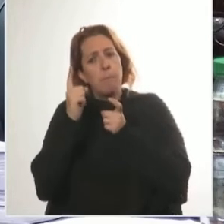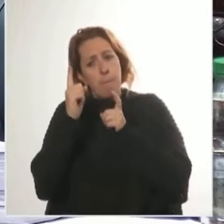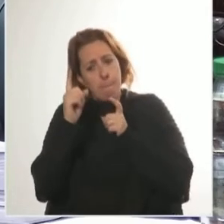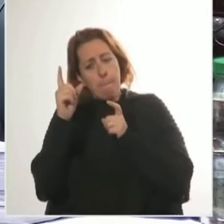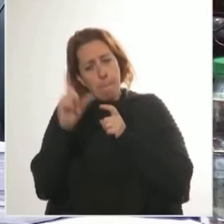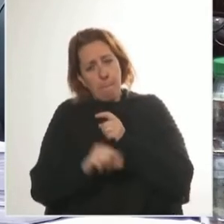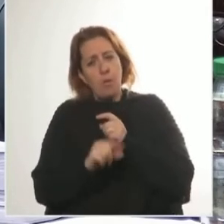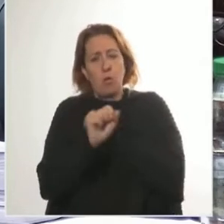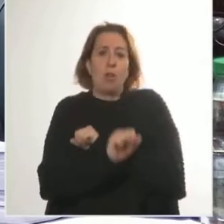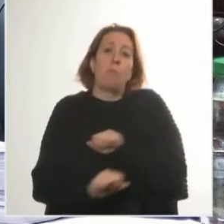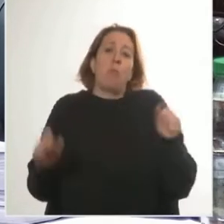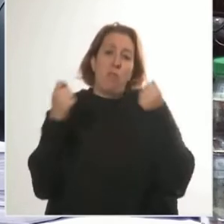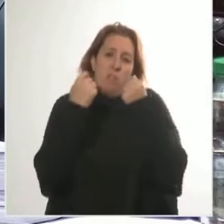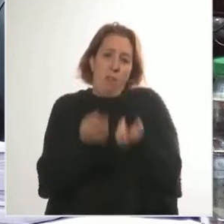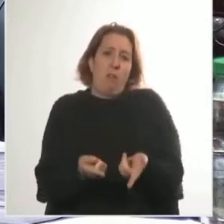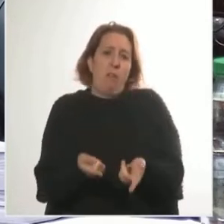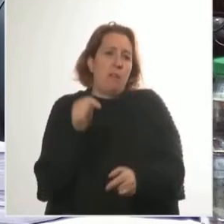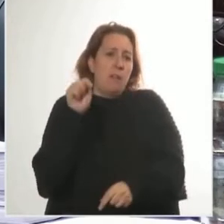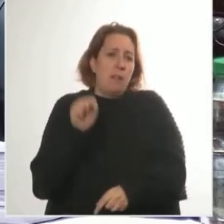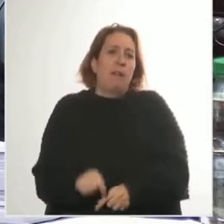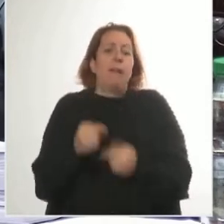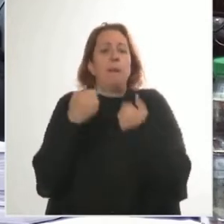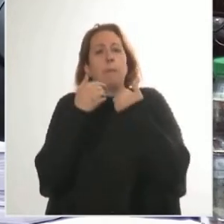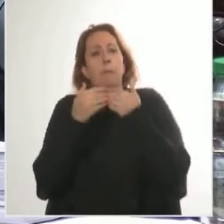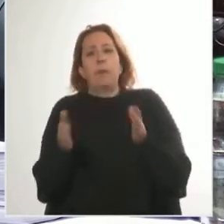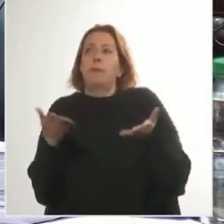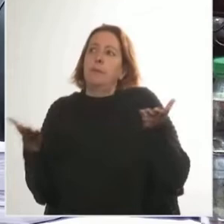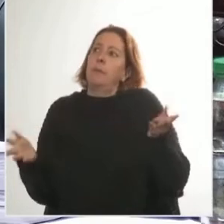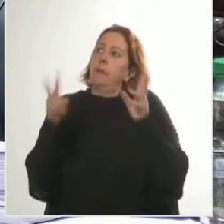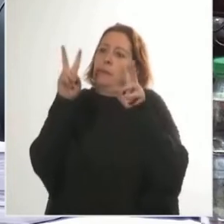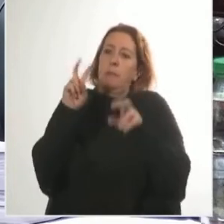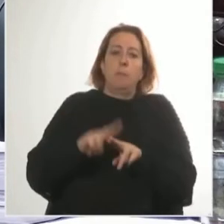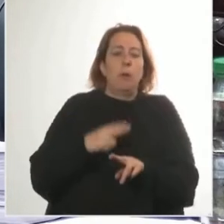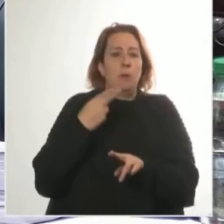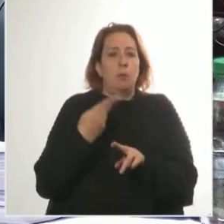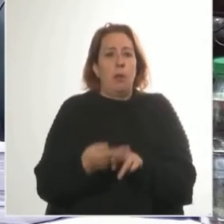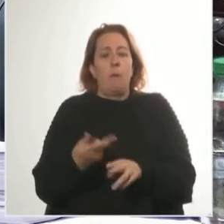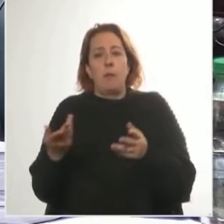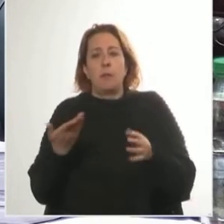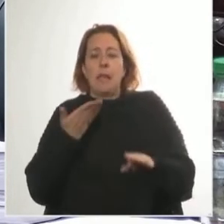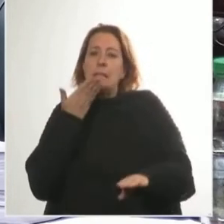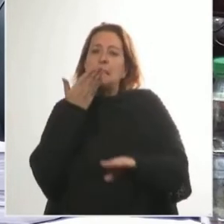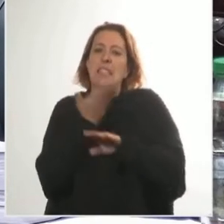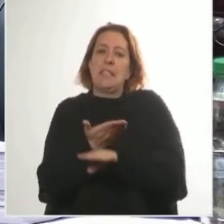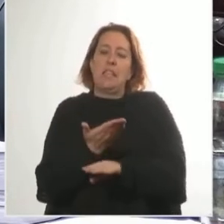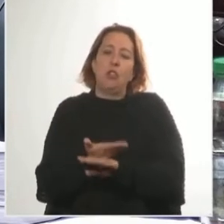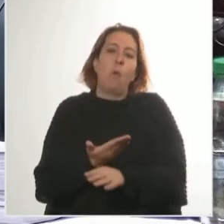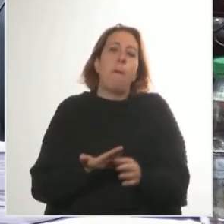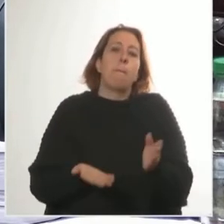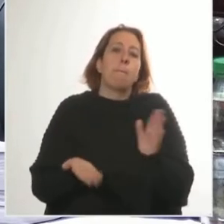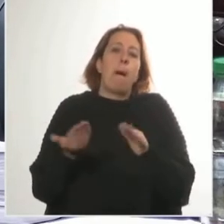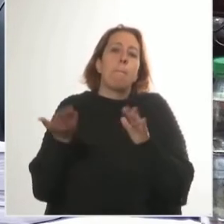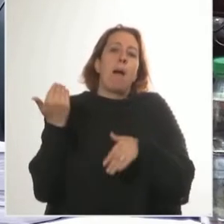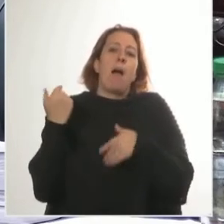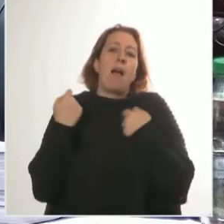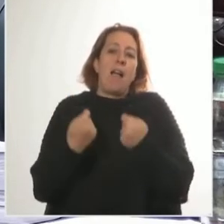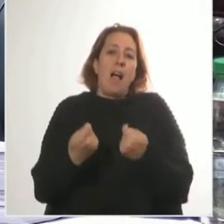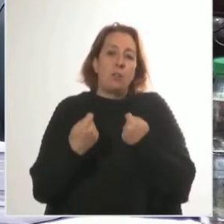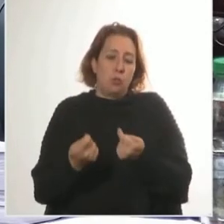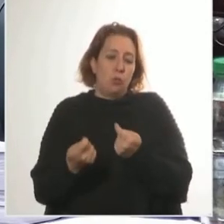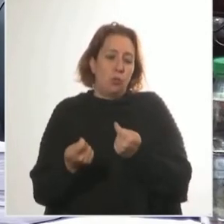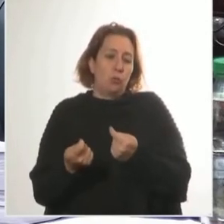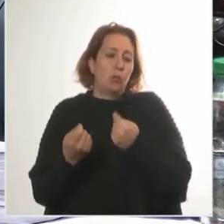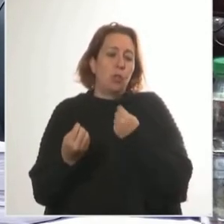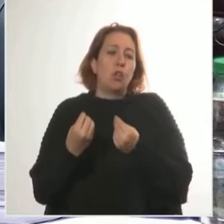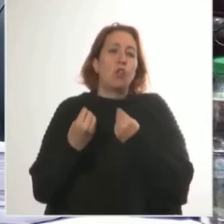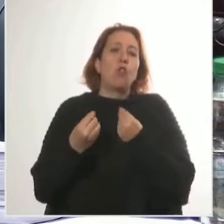haber volcado. Y acá empieza el tema de, bueno, otra vez se está exigiendo más gasto, ¿sí? Y